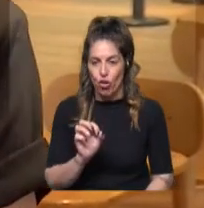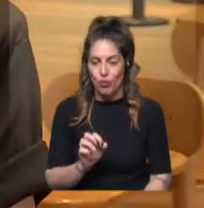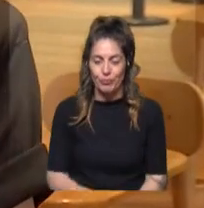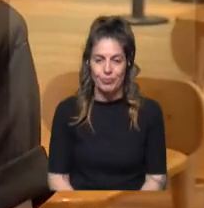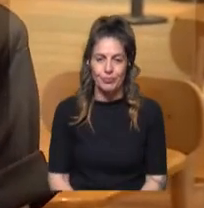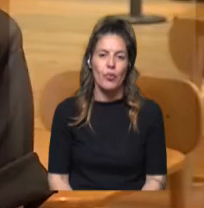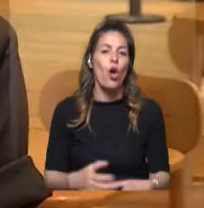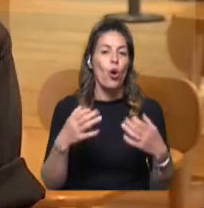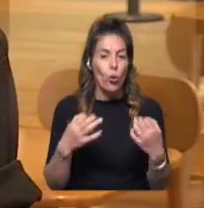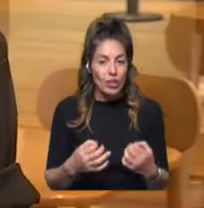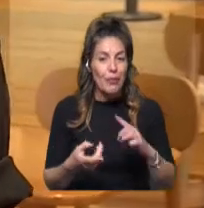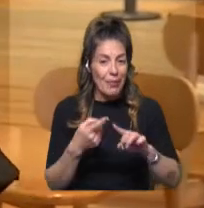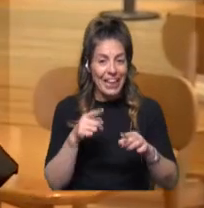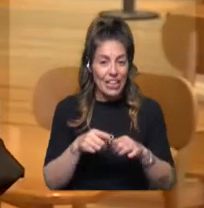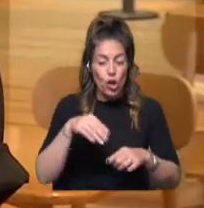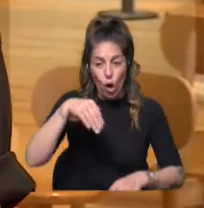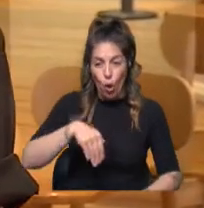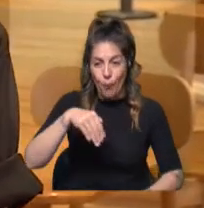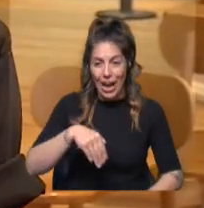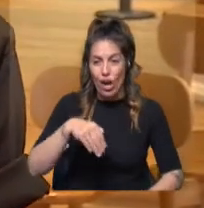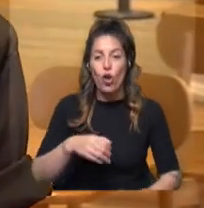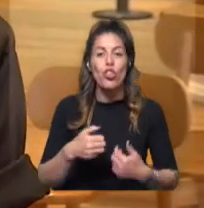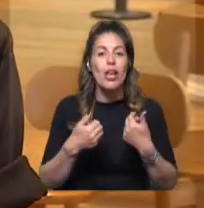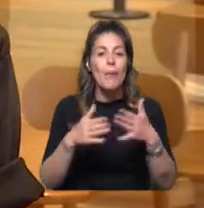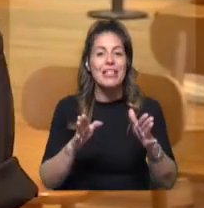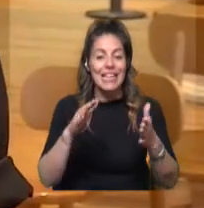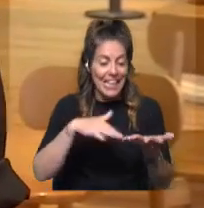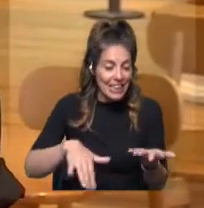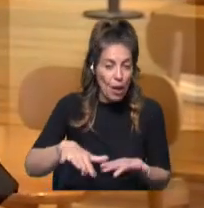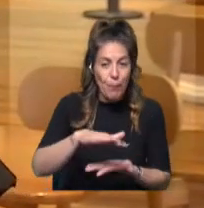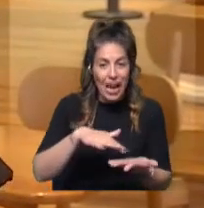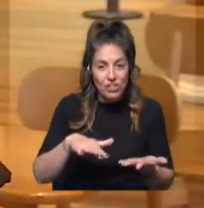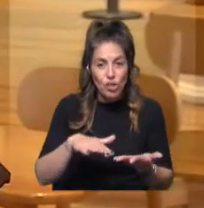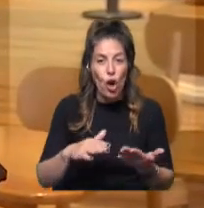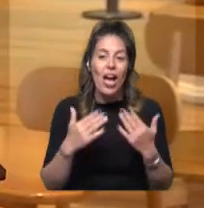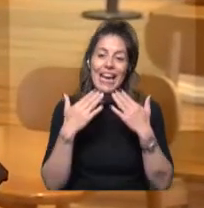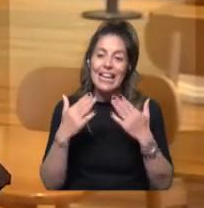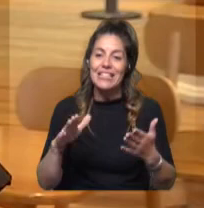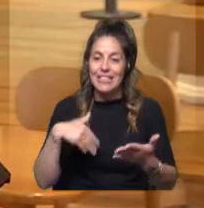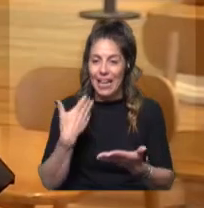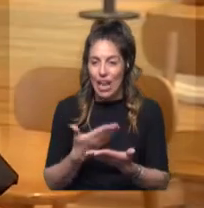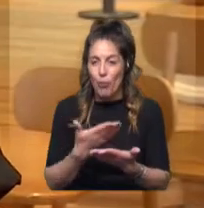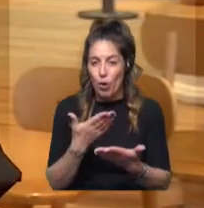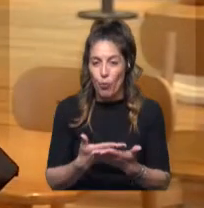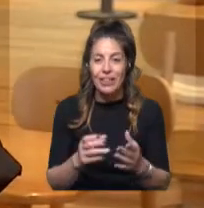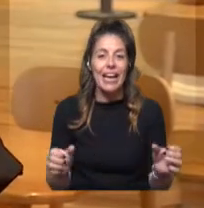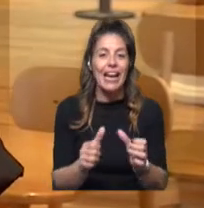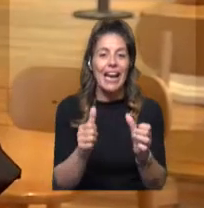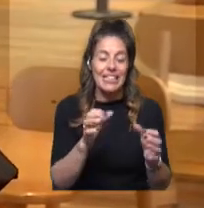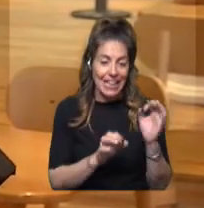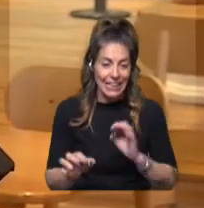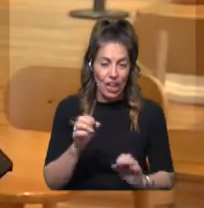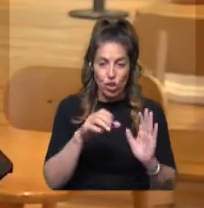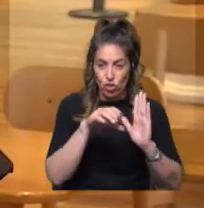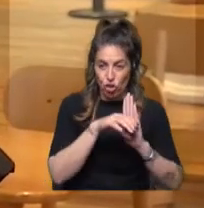Bueno, justamente mi relación con Macondo la empiezo a establecer en este mismo espacio gracias a la propuesta que me han hecho la gente del Teatro